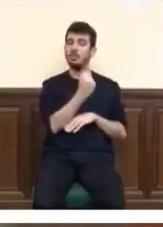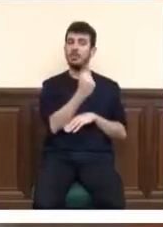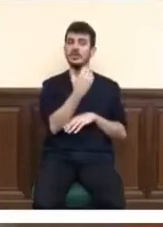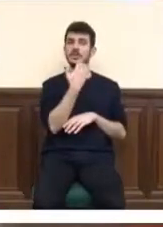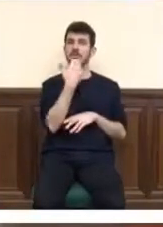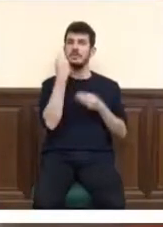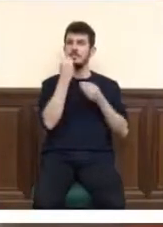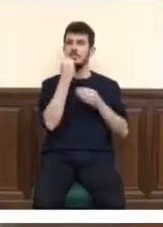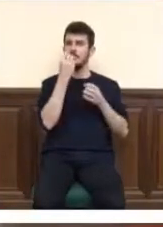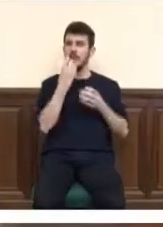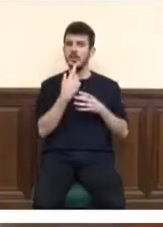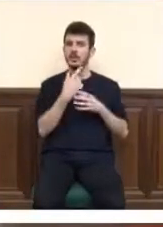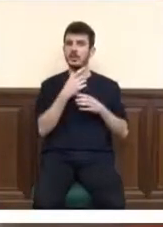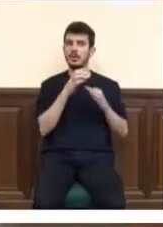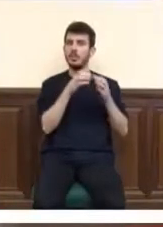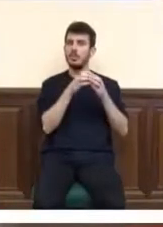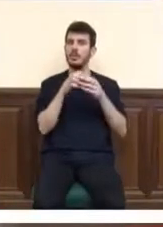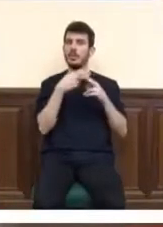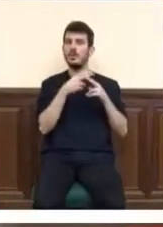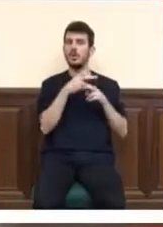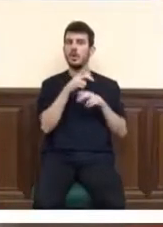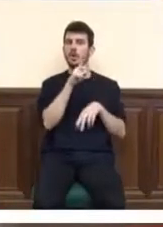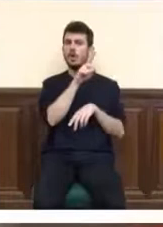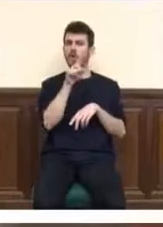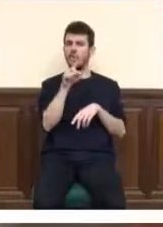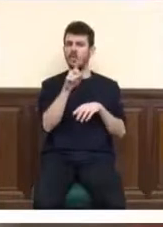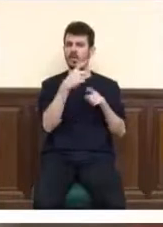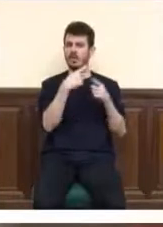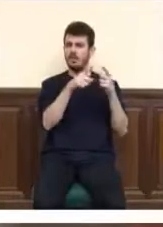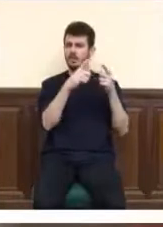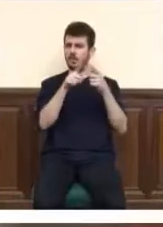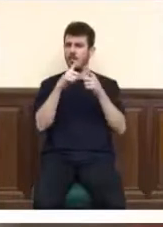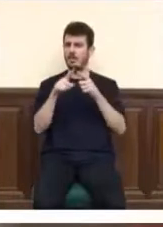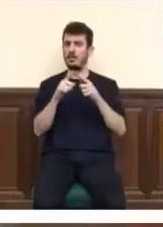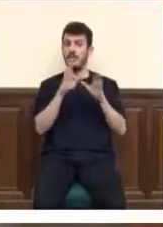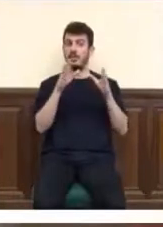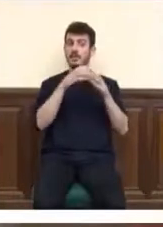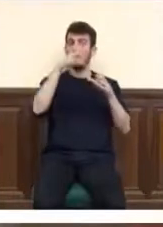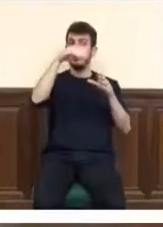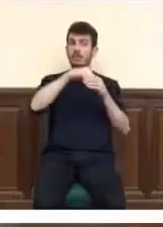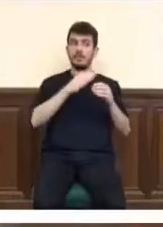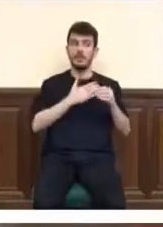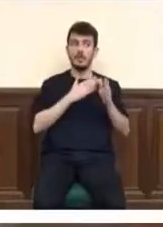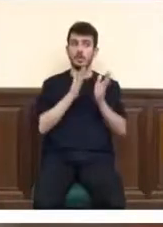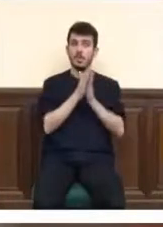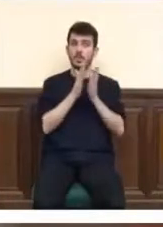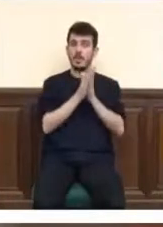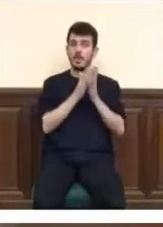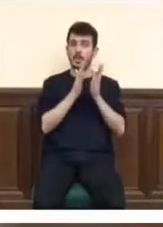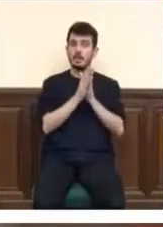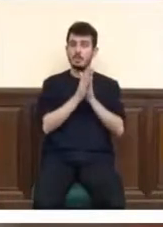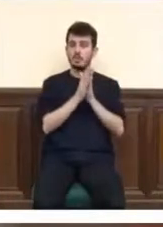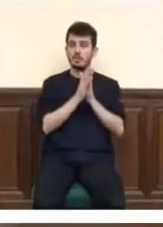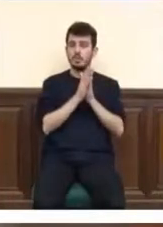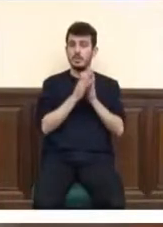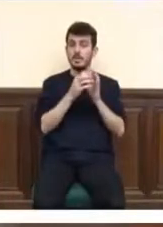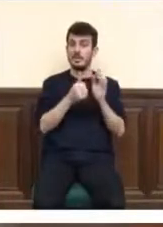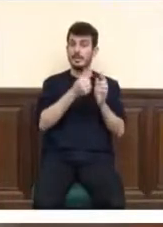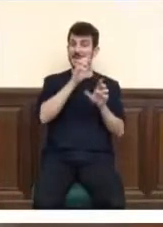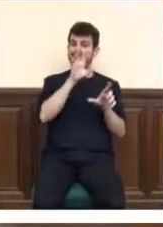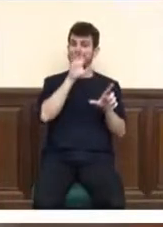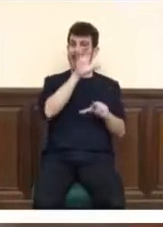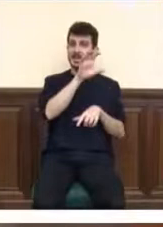no me equivoco, 11 formaciones políticas del Congreso, entre las que se encuentran mis compañeras y compañeros de Más